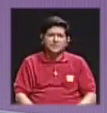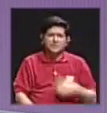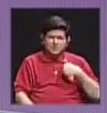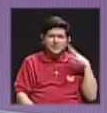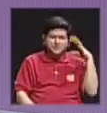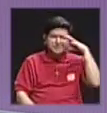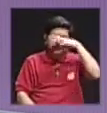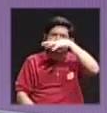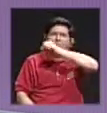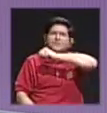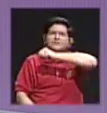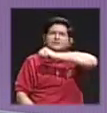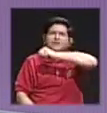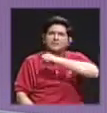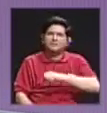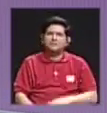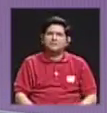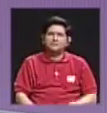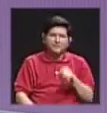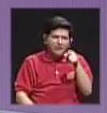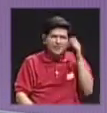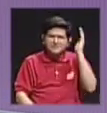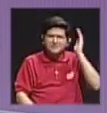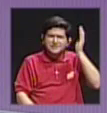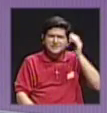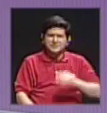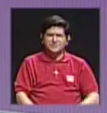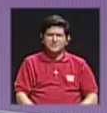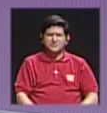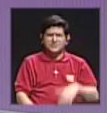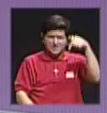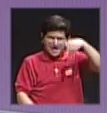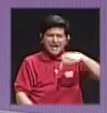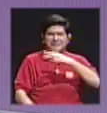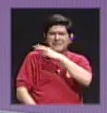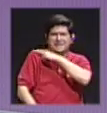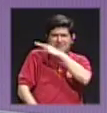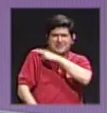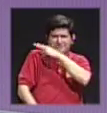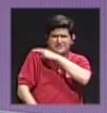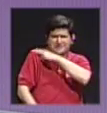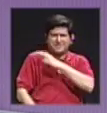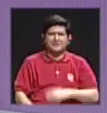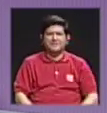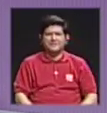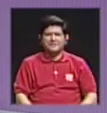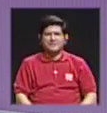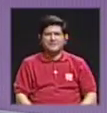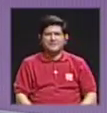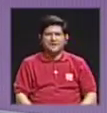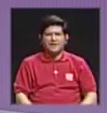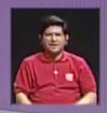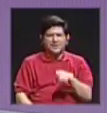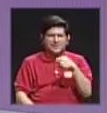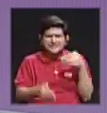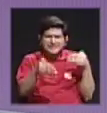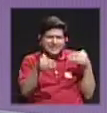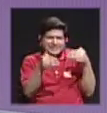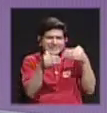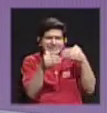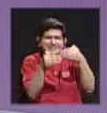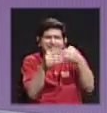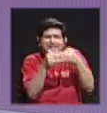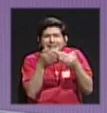uno nota que el discurso de nuestra jerarquía sigue más apegado